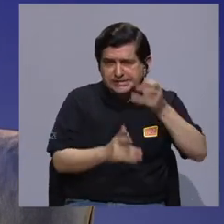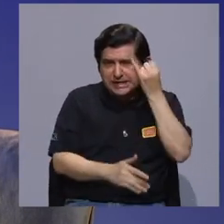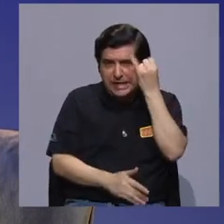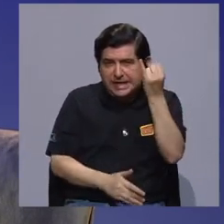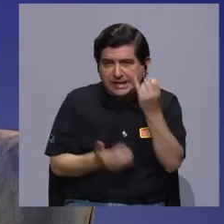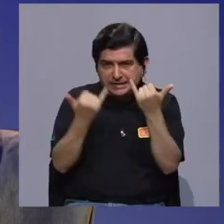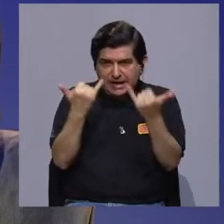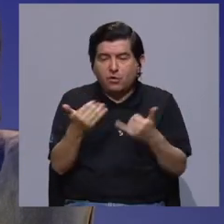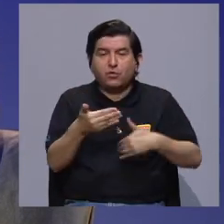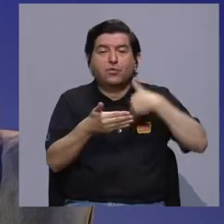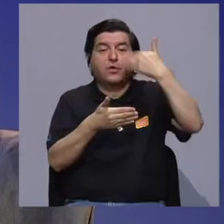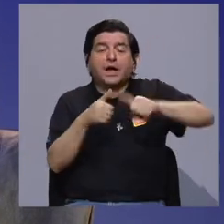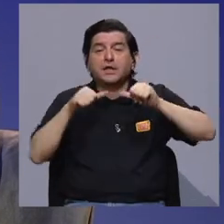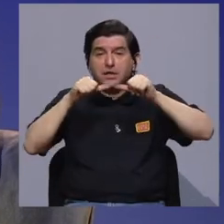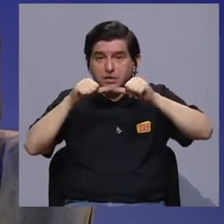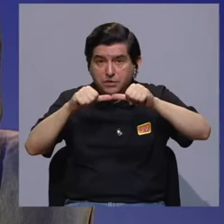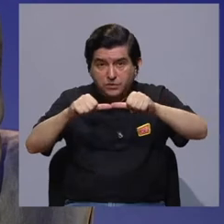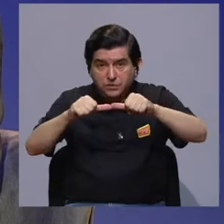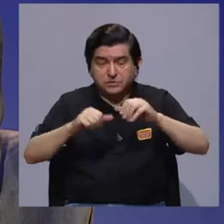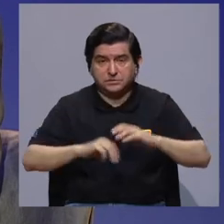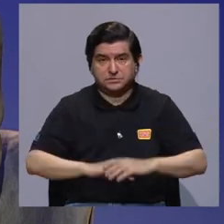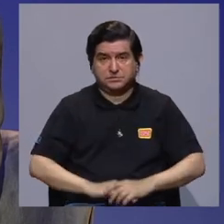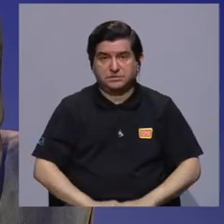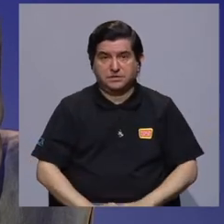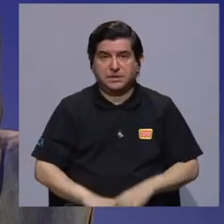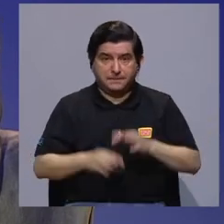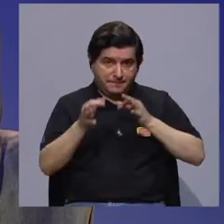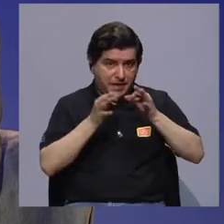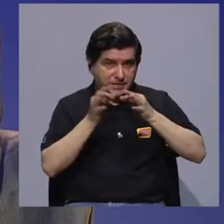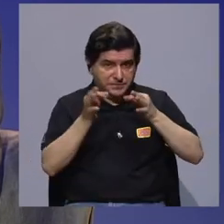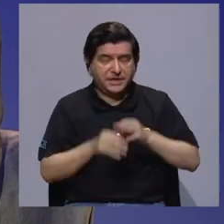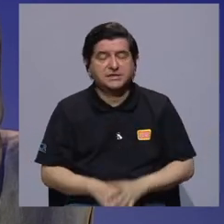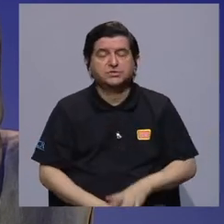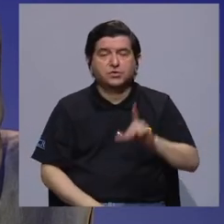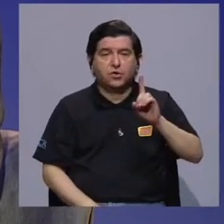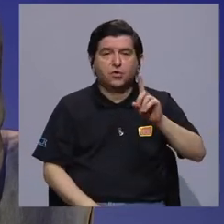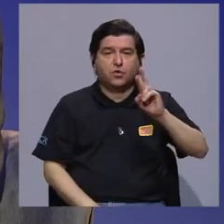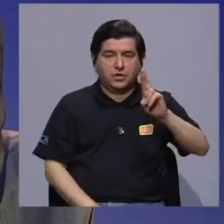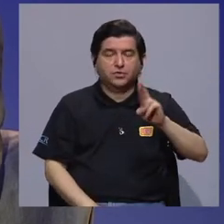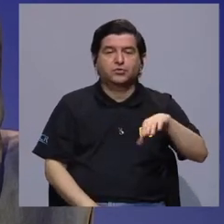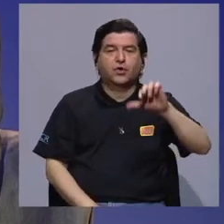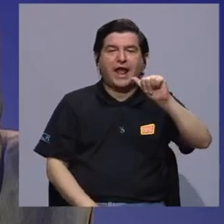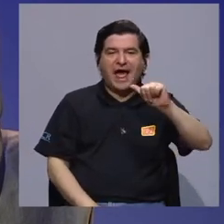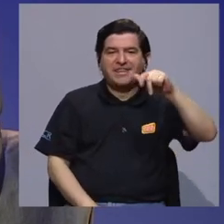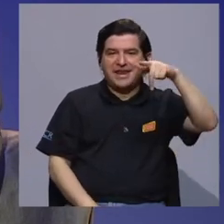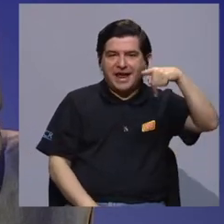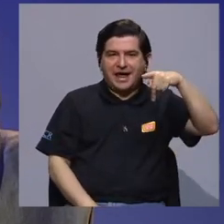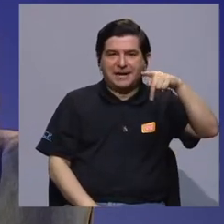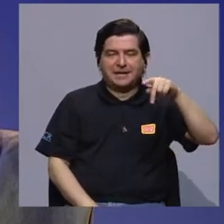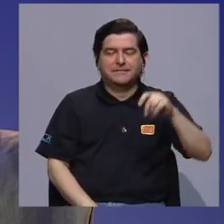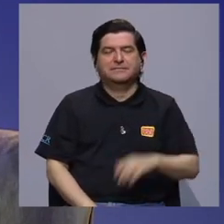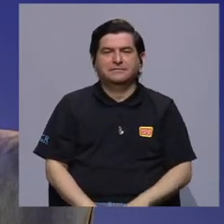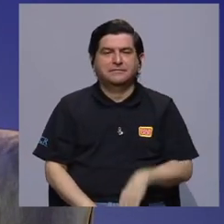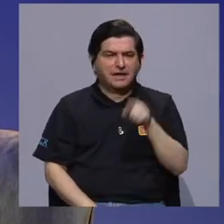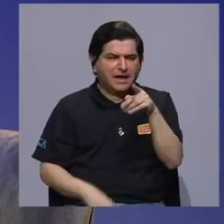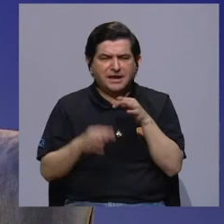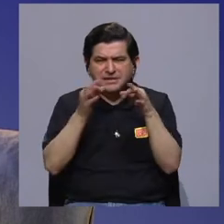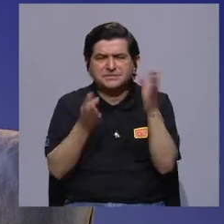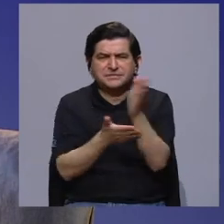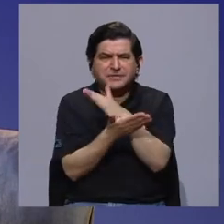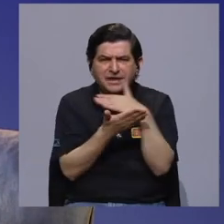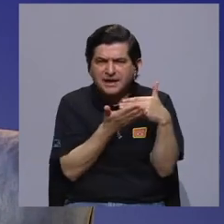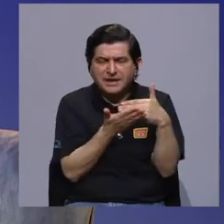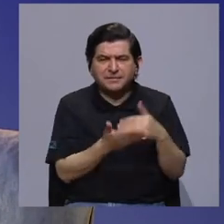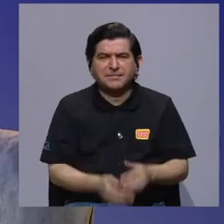un poquito y continuamos en el siguiente segmento con el doctor Adrián Pinto para que nos comente un poquito